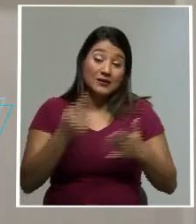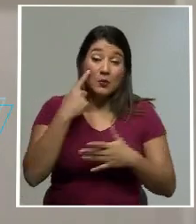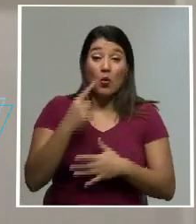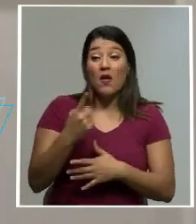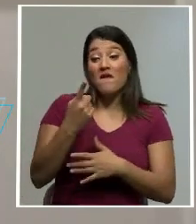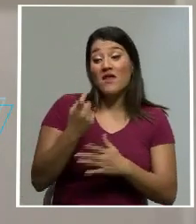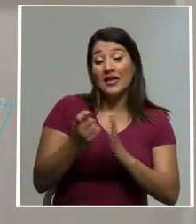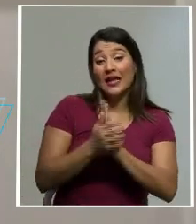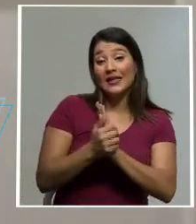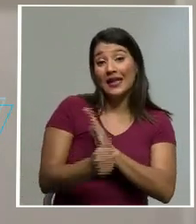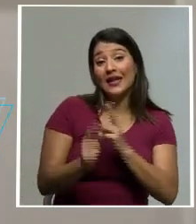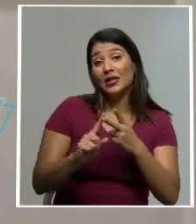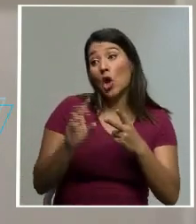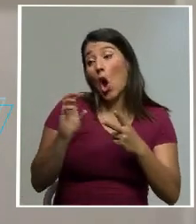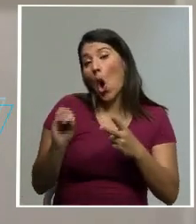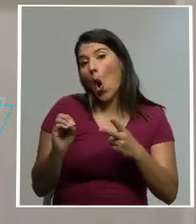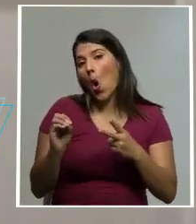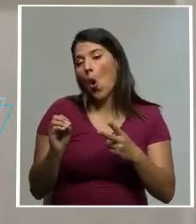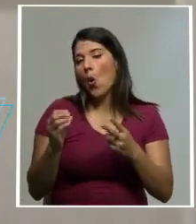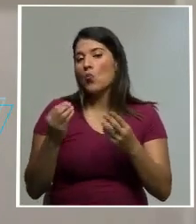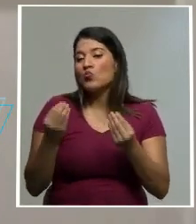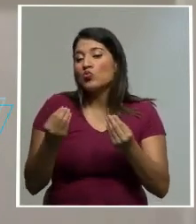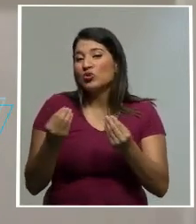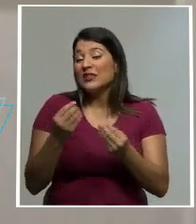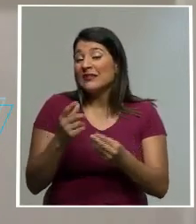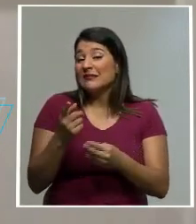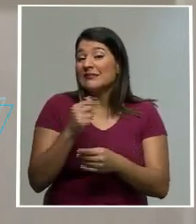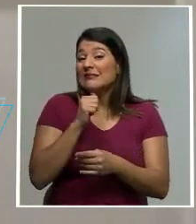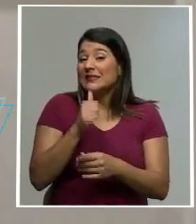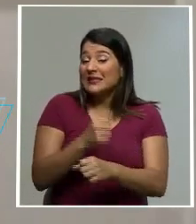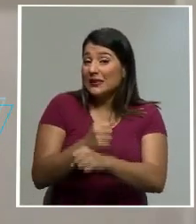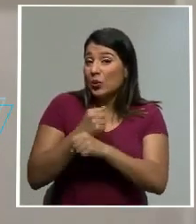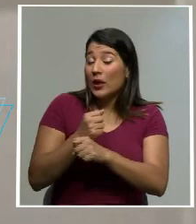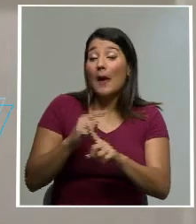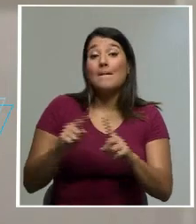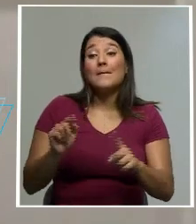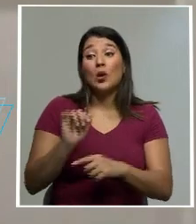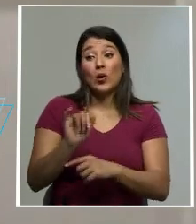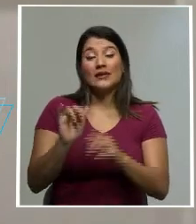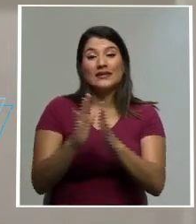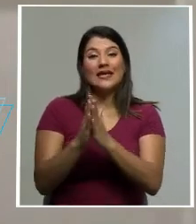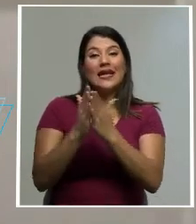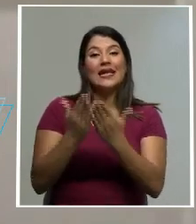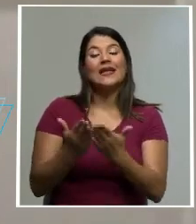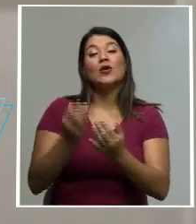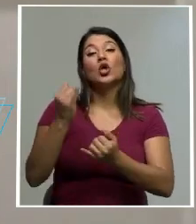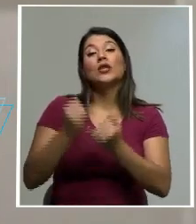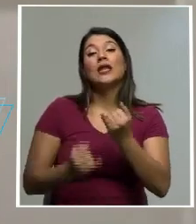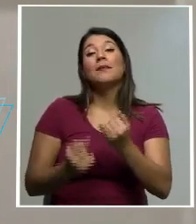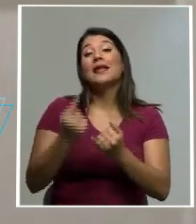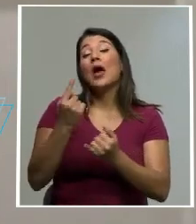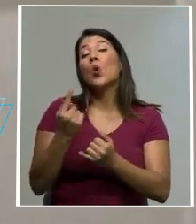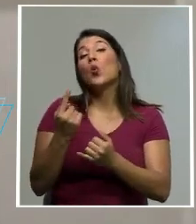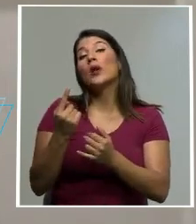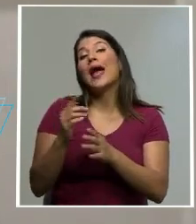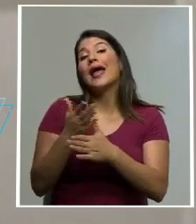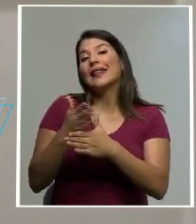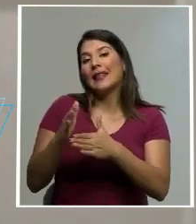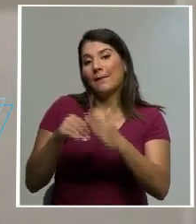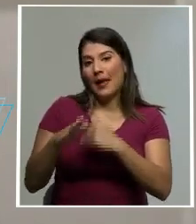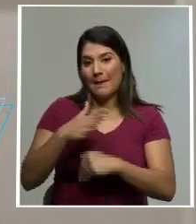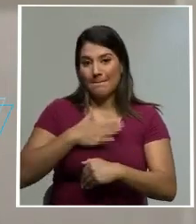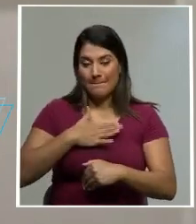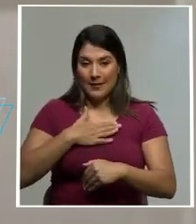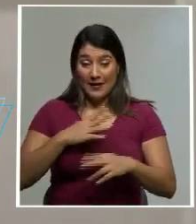inseguridades. Pero sí creo que es un libro que cierra una etapa, porque mis 3 libros anteriores van